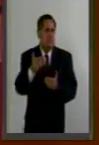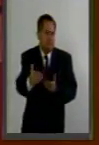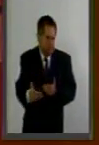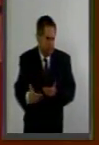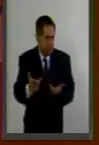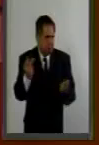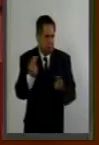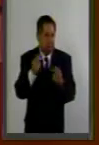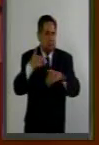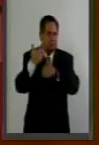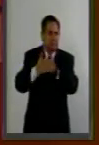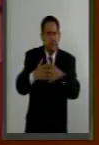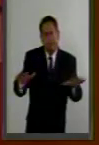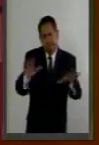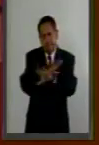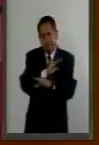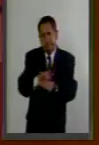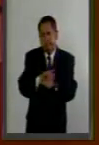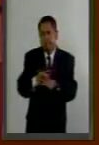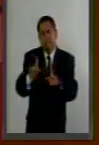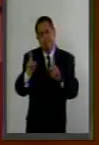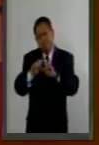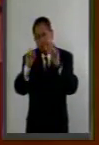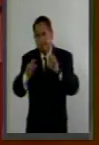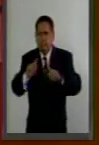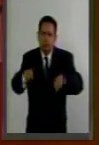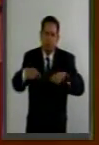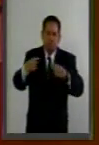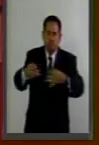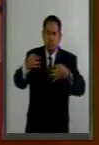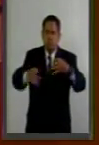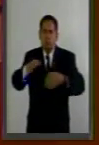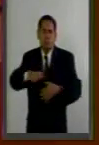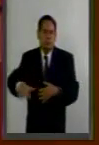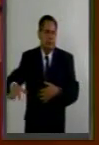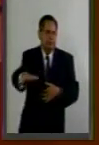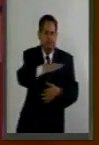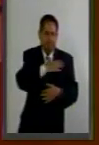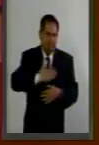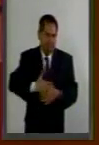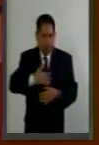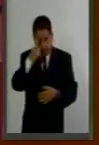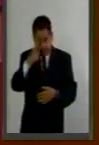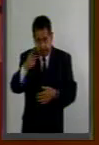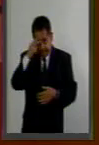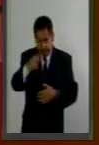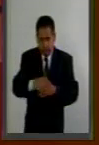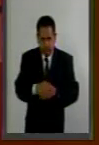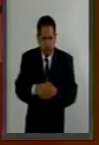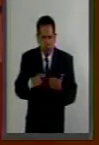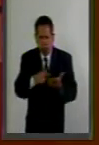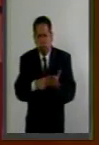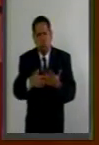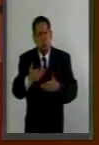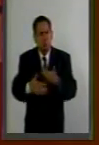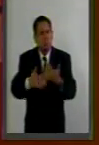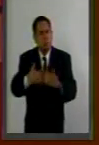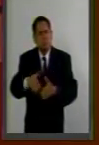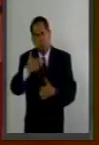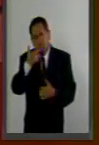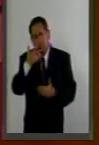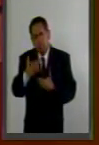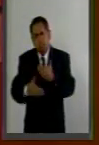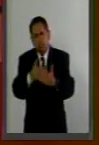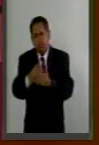necesaria reforma al sistema de impartición de justicia en México, para garantizar su mejor funcionamiento